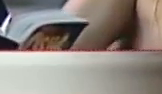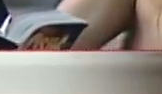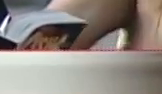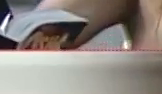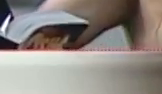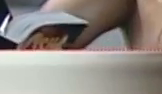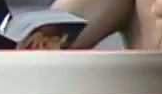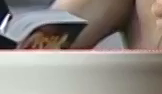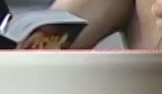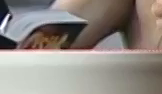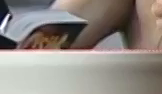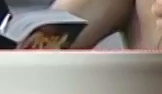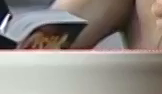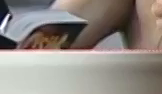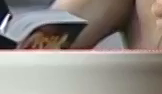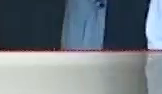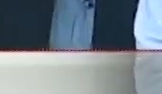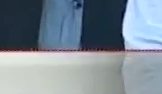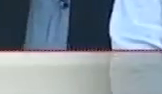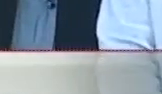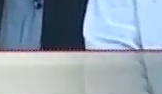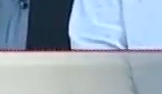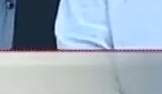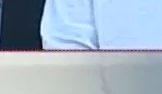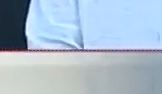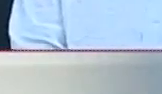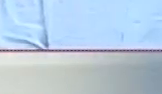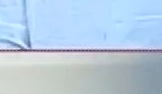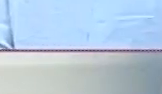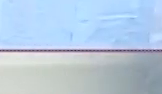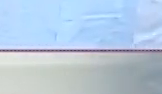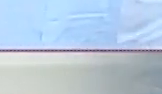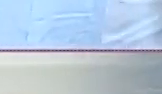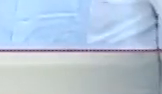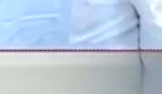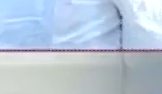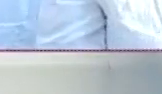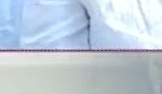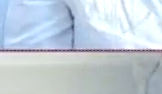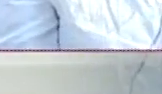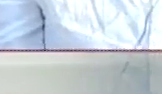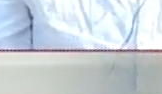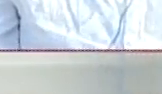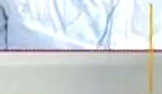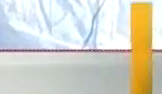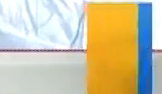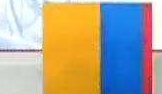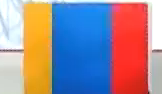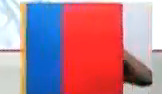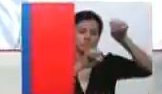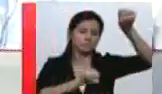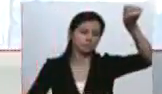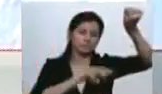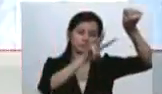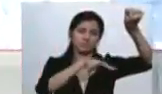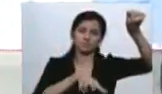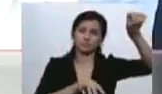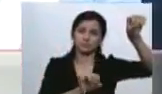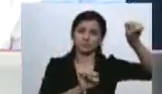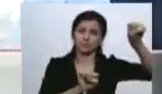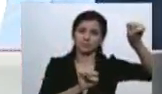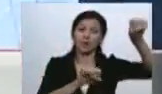Nazaret. Costumbre fue a la sinagoga. Cuando se levantó a leer, le dieron el libro del